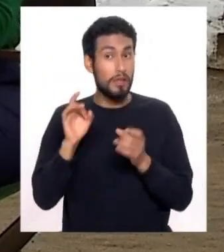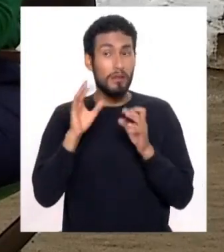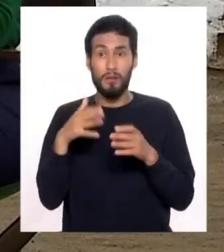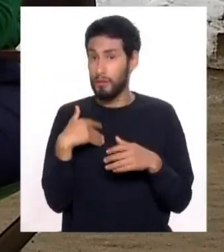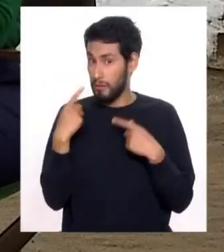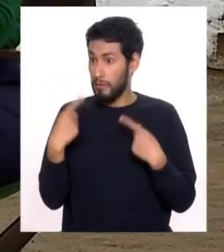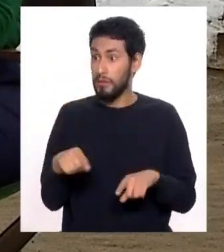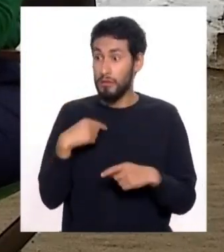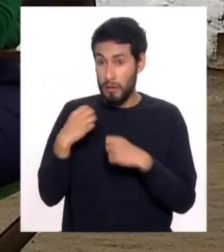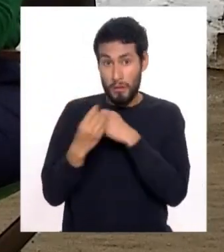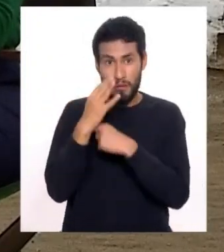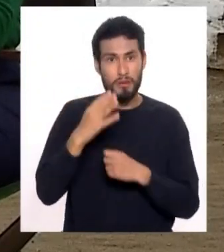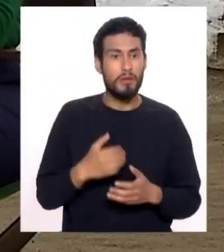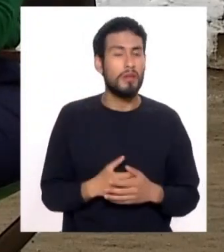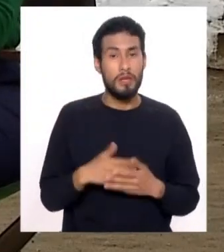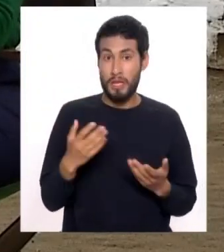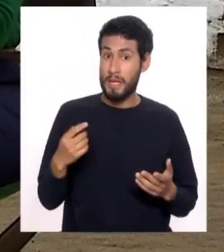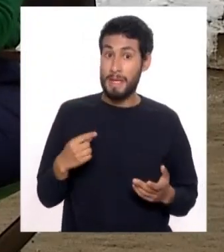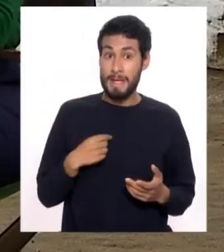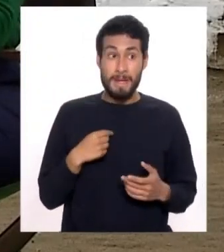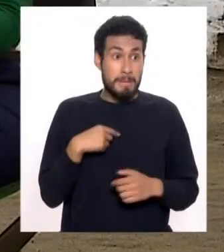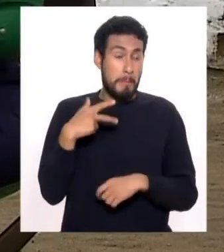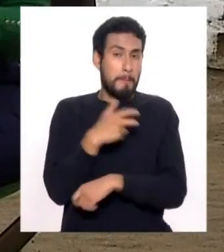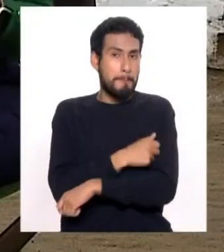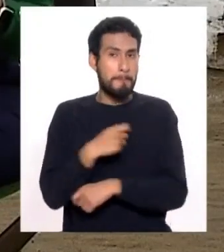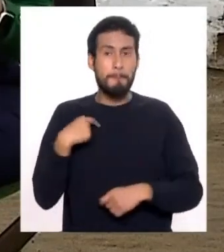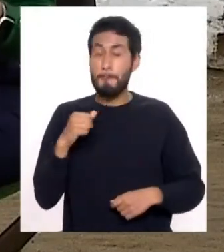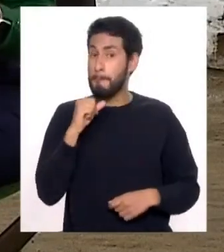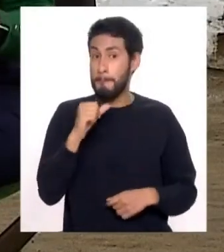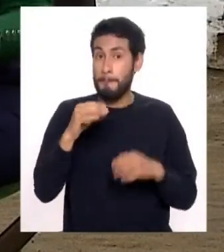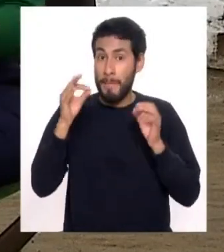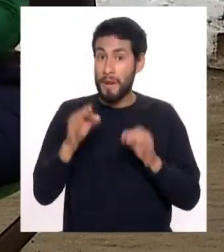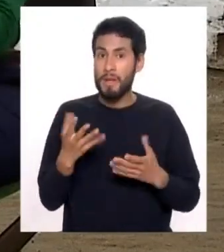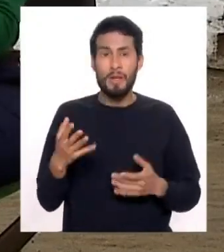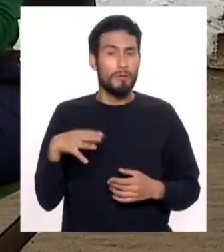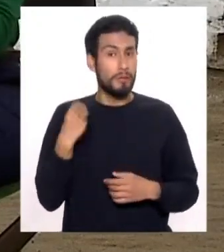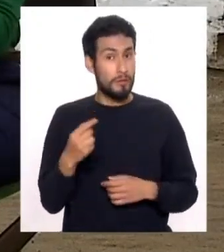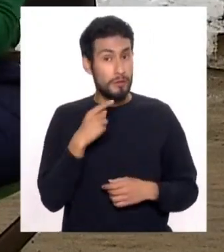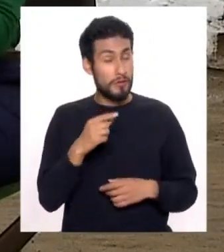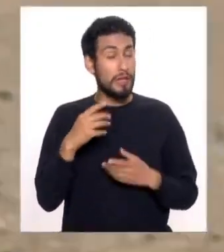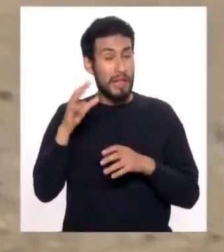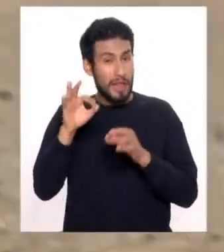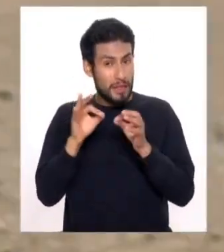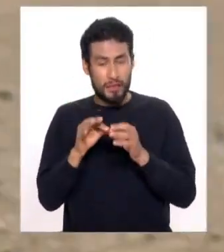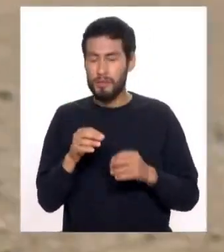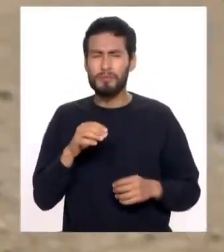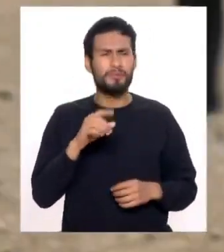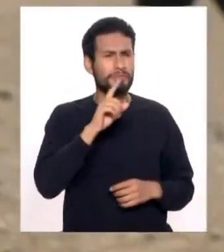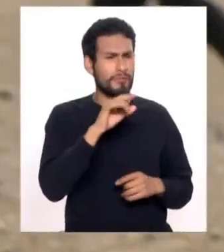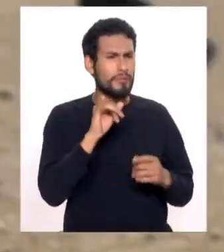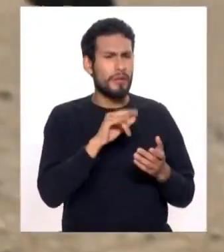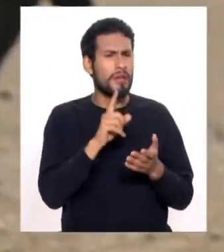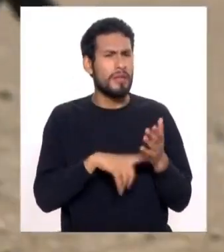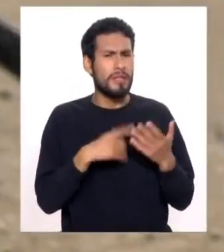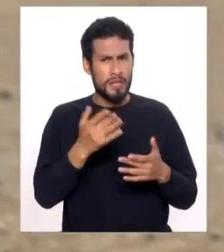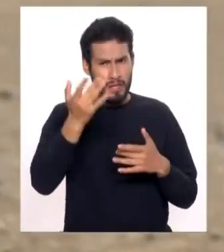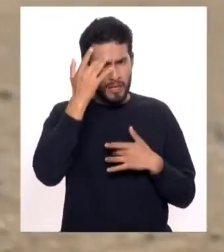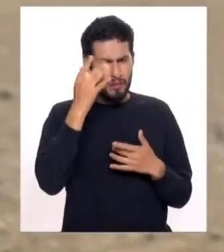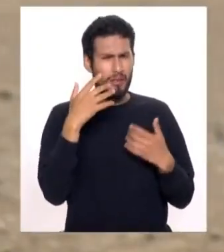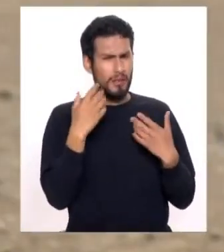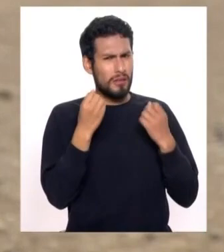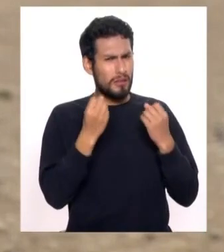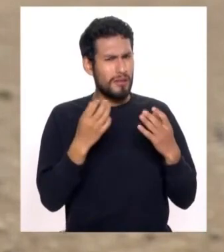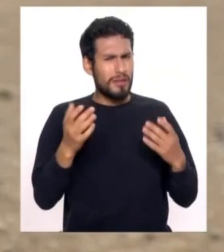infectarme y decirme, yo me he vacunado y no ha sido efectivo, y es que no cumplió con todas las dosis. Más aún hablando quizá con este tipo de virus donde hay